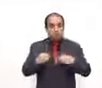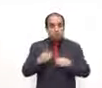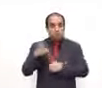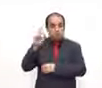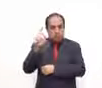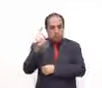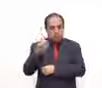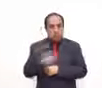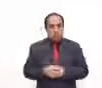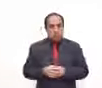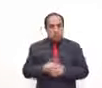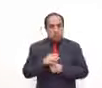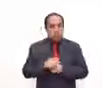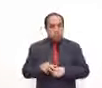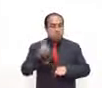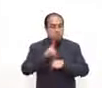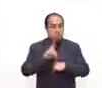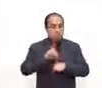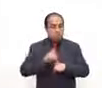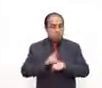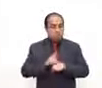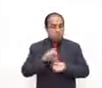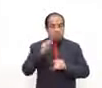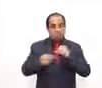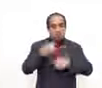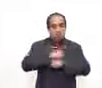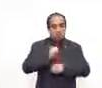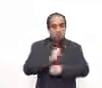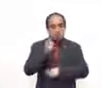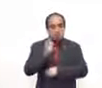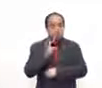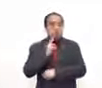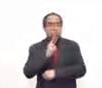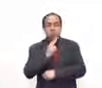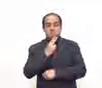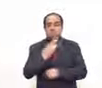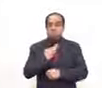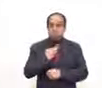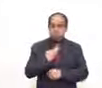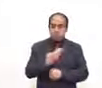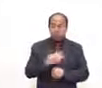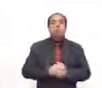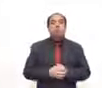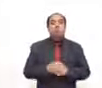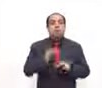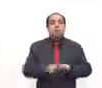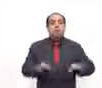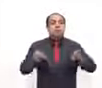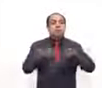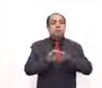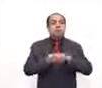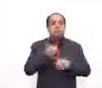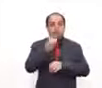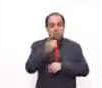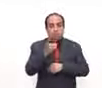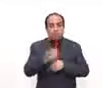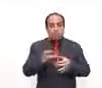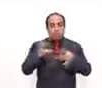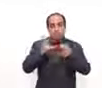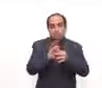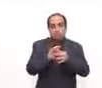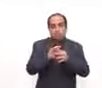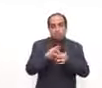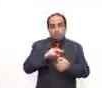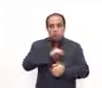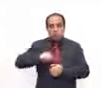promedio diario en la última semana, que es una buena noticia y que es importante mencionarlo, se adecúa a lo que esperábamos del modelo epidemiológico,